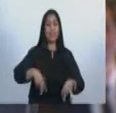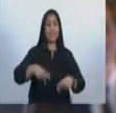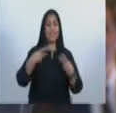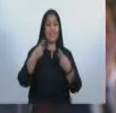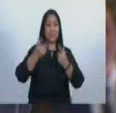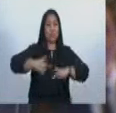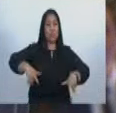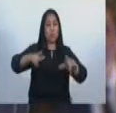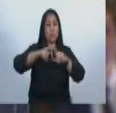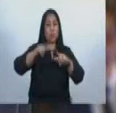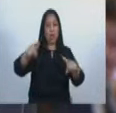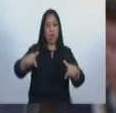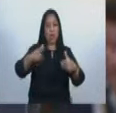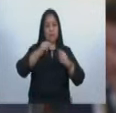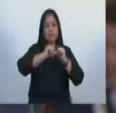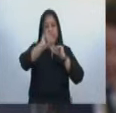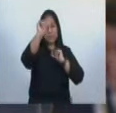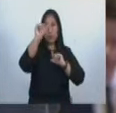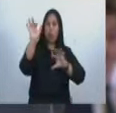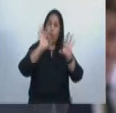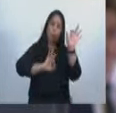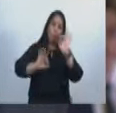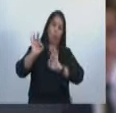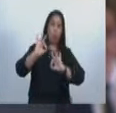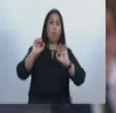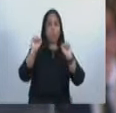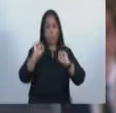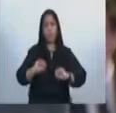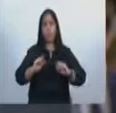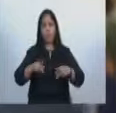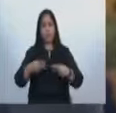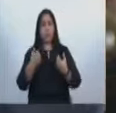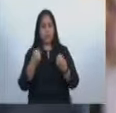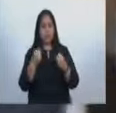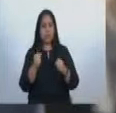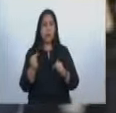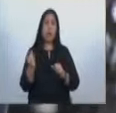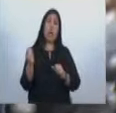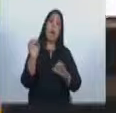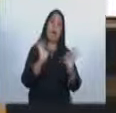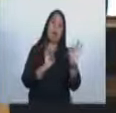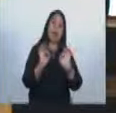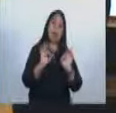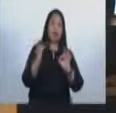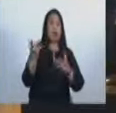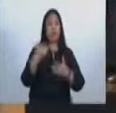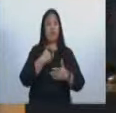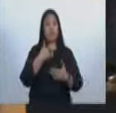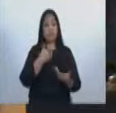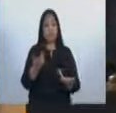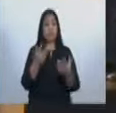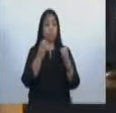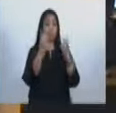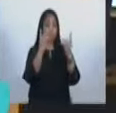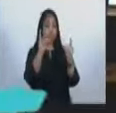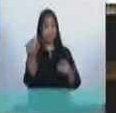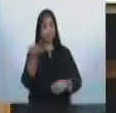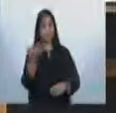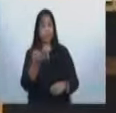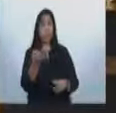zona determinada o porque tienen los medios para hacerlo a tener educación de calidad tenemos que